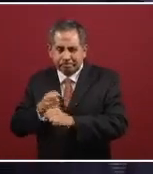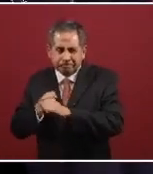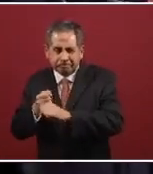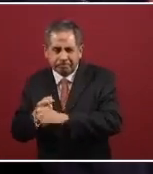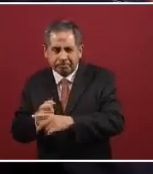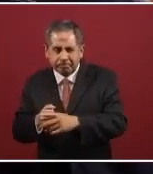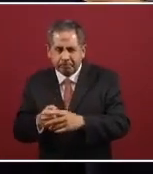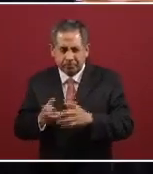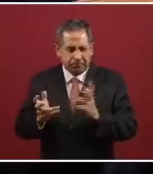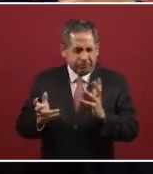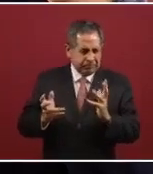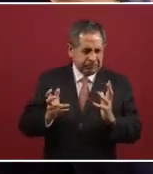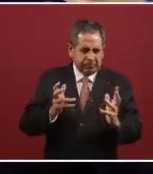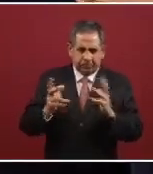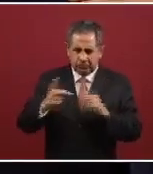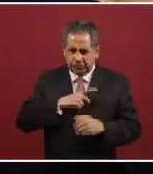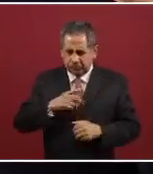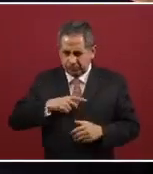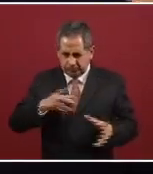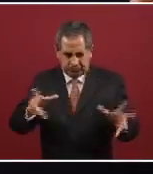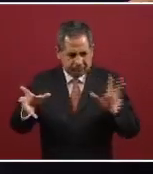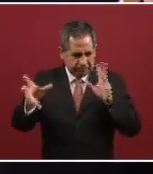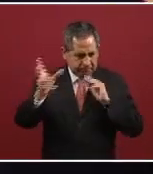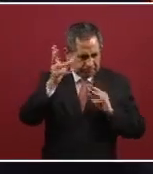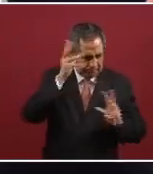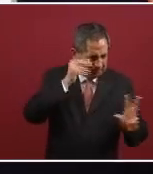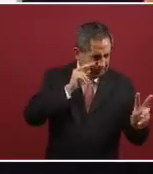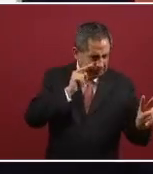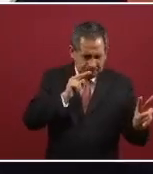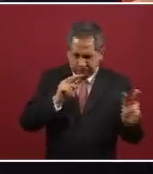Entonces, todo eso lo tiene uno que escuchar.